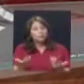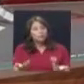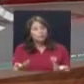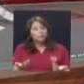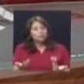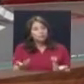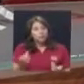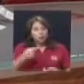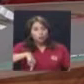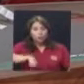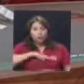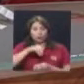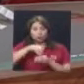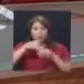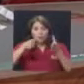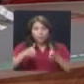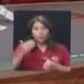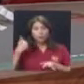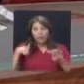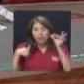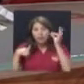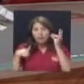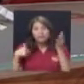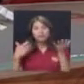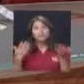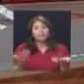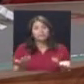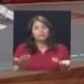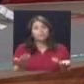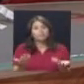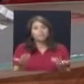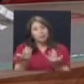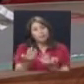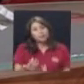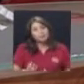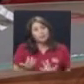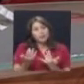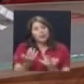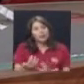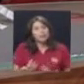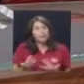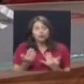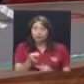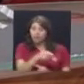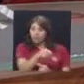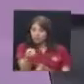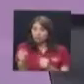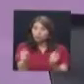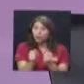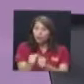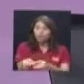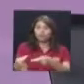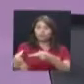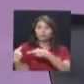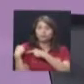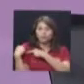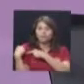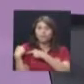y nuestros diputados y diputadas también pues esperemos que asuman con responsabilidad